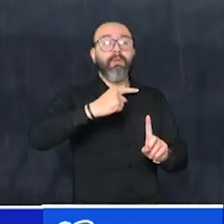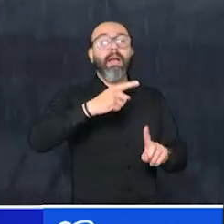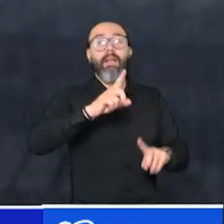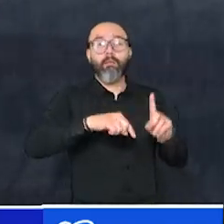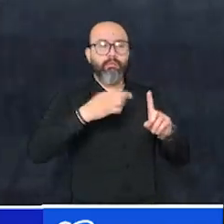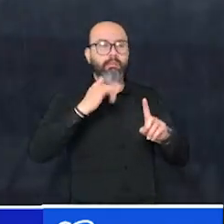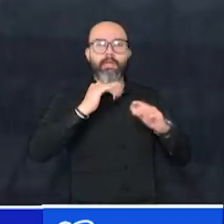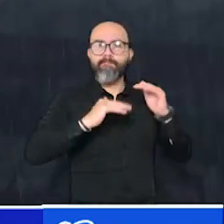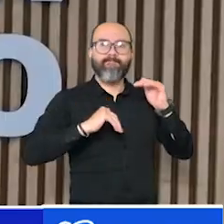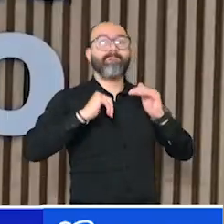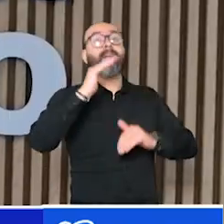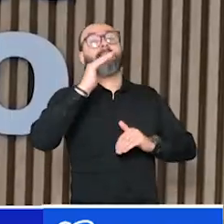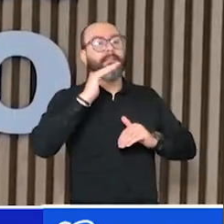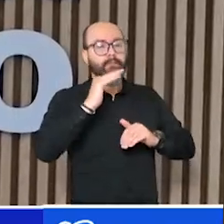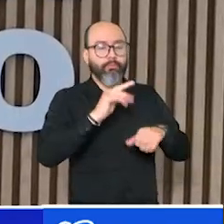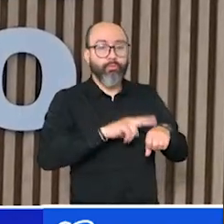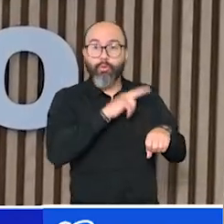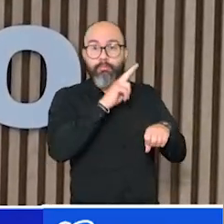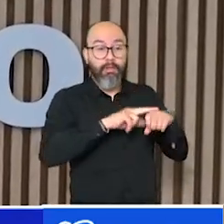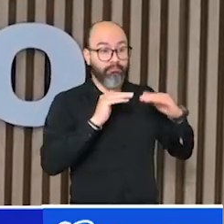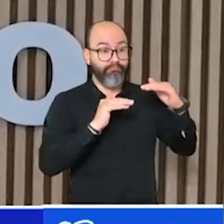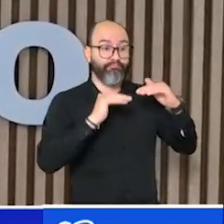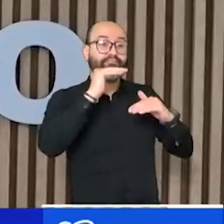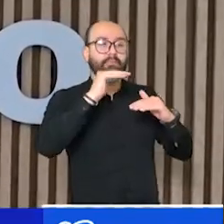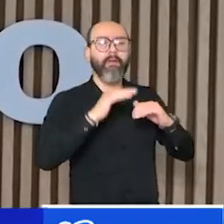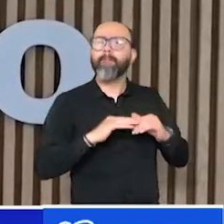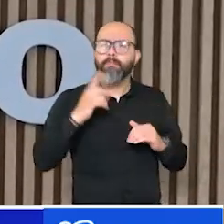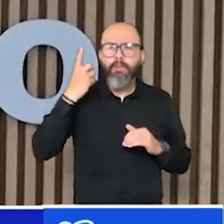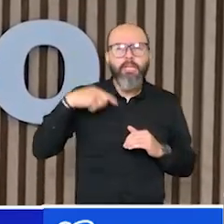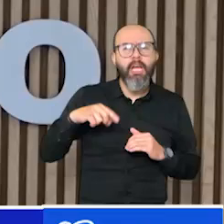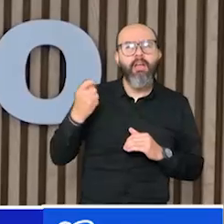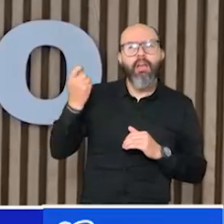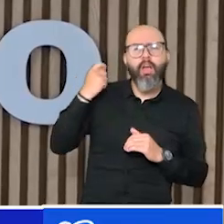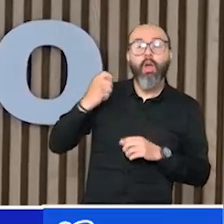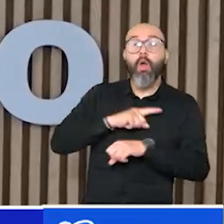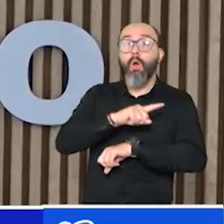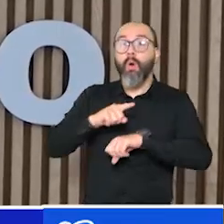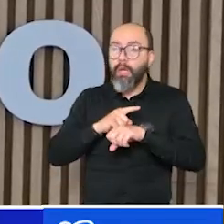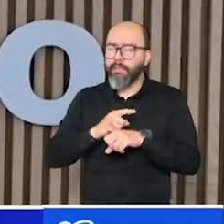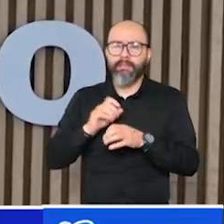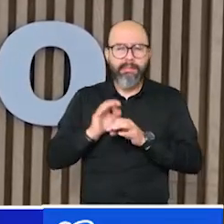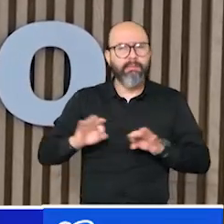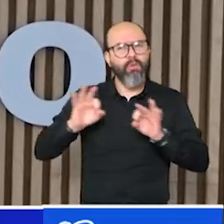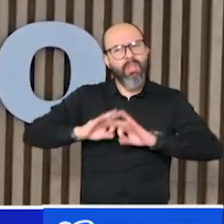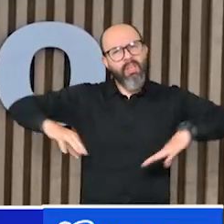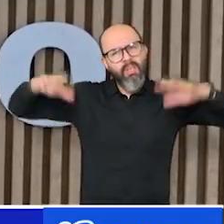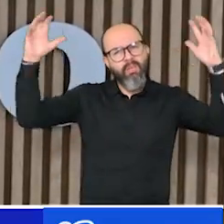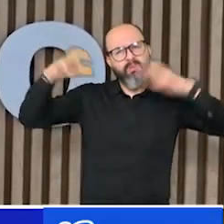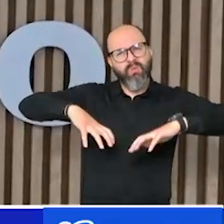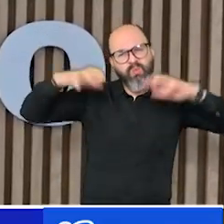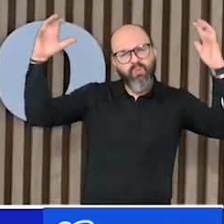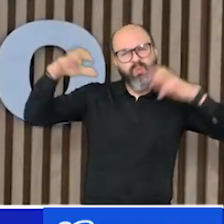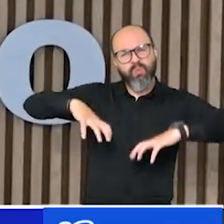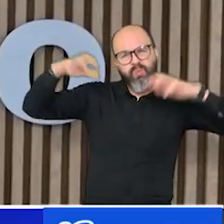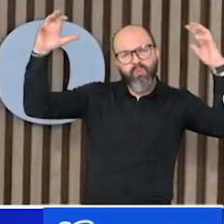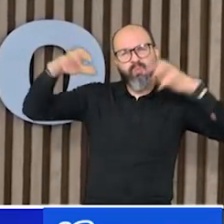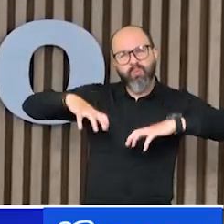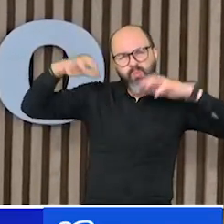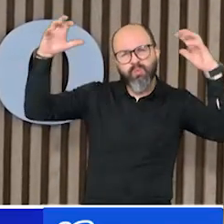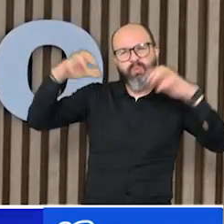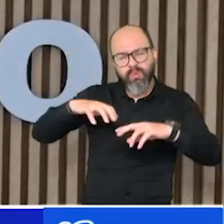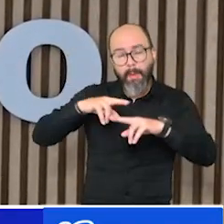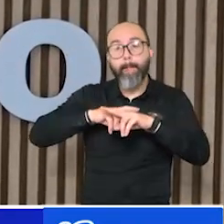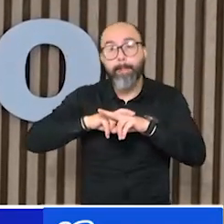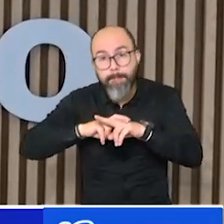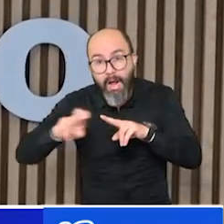niveles establecidos en los últimos días y horas hemos tenido unas precipitaciones importantes en el municipio de manizales los cuales han